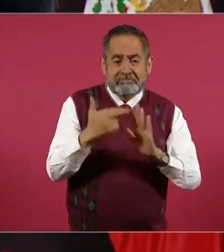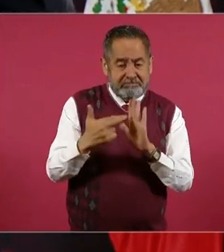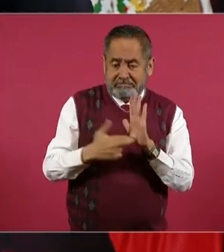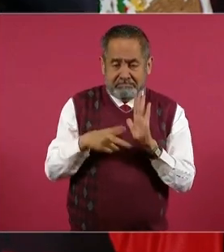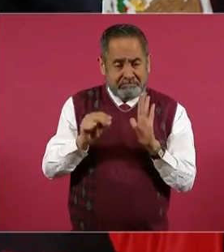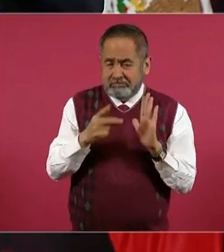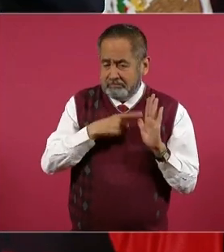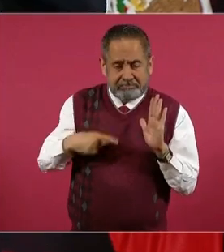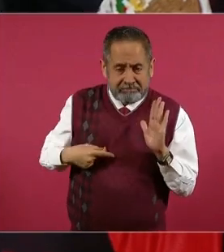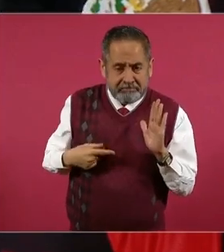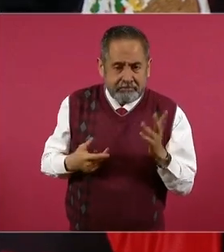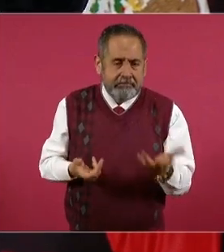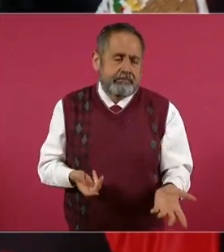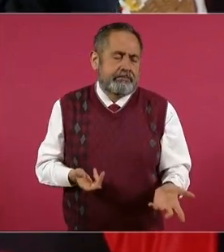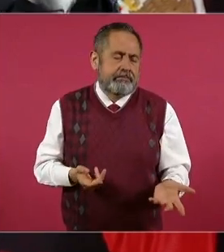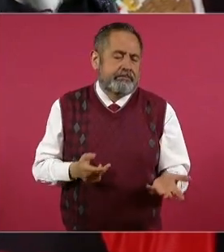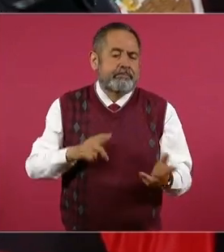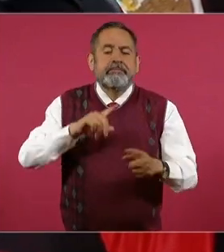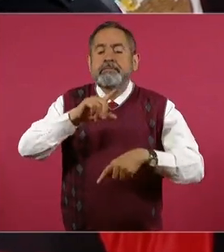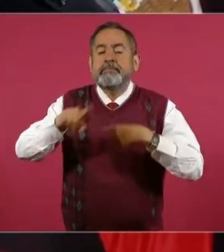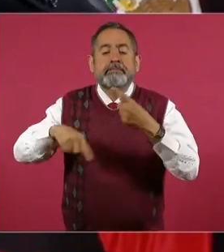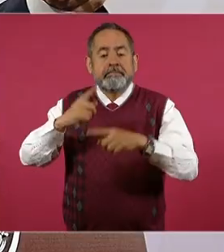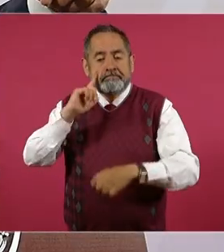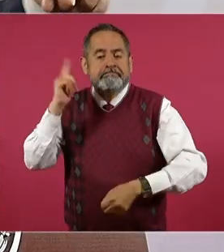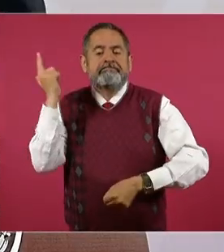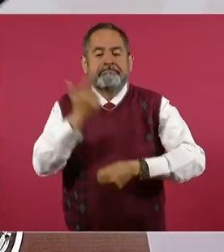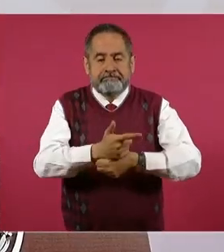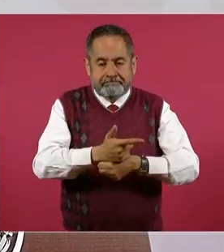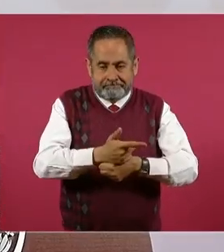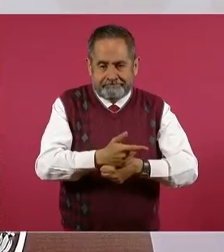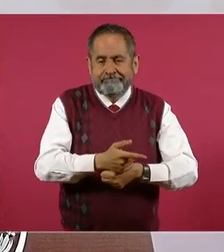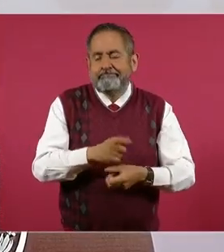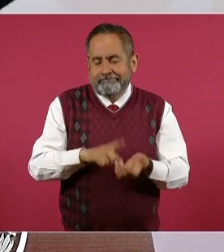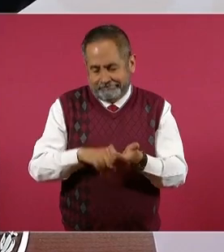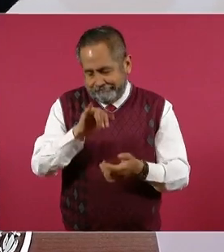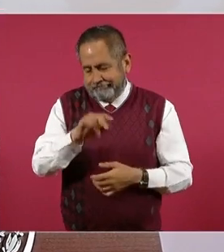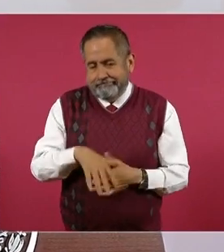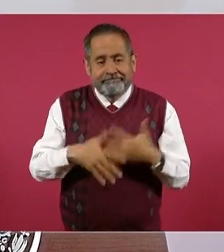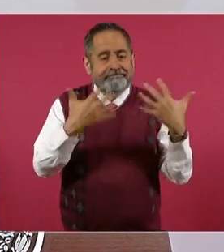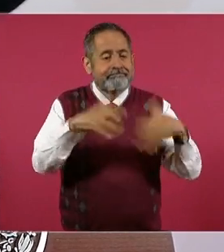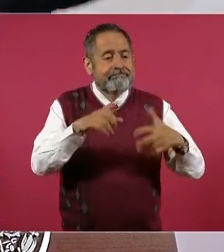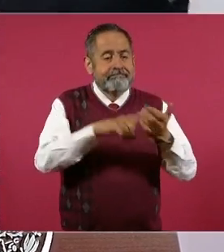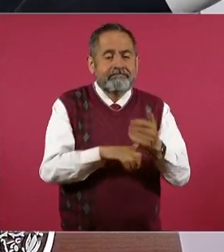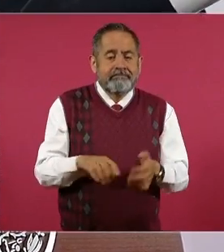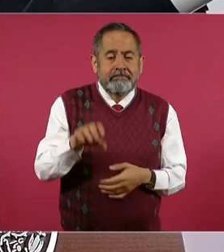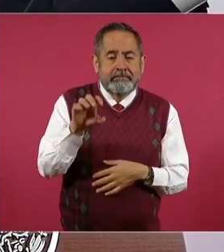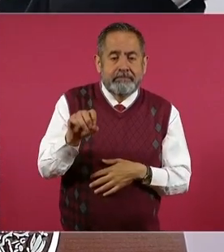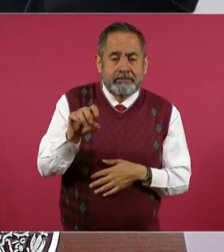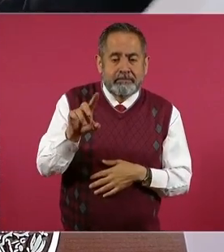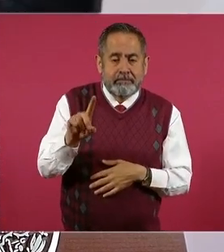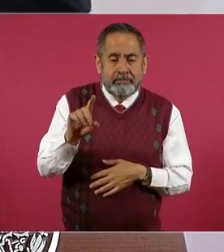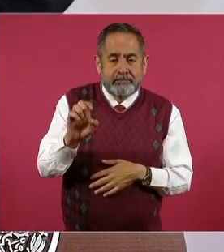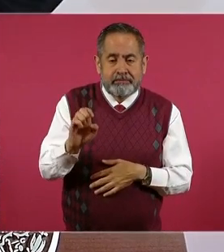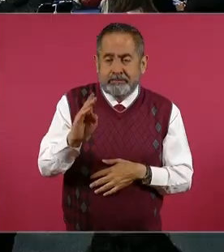porque después se descubrió de que la empresa Odebrecht